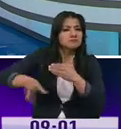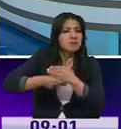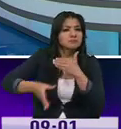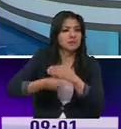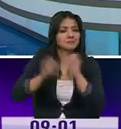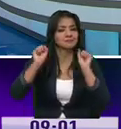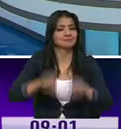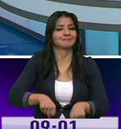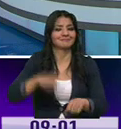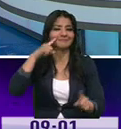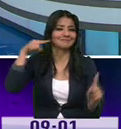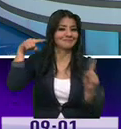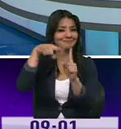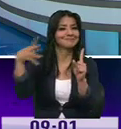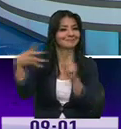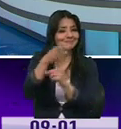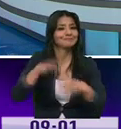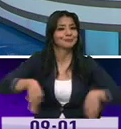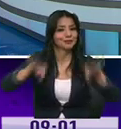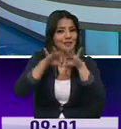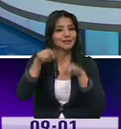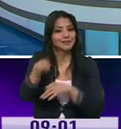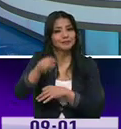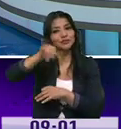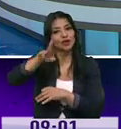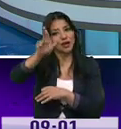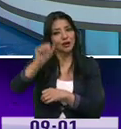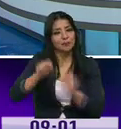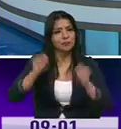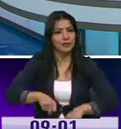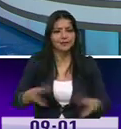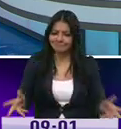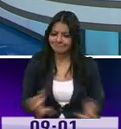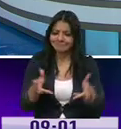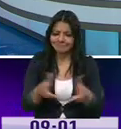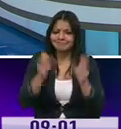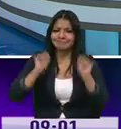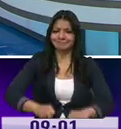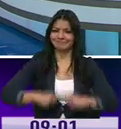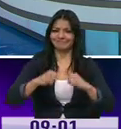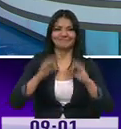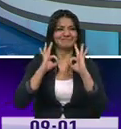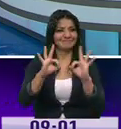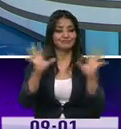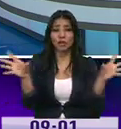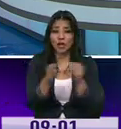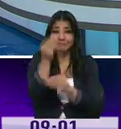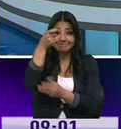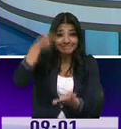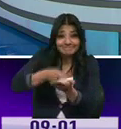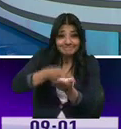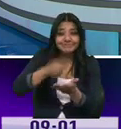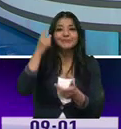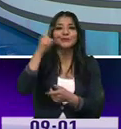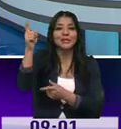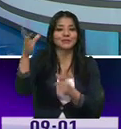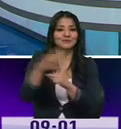a ese objetivo tan importante por Joao. Sí, así señor. Es, vamos por Joao. Fuerza, es. Vamos a reunir y él va a poder cumplir sus sueños.